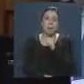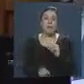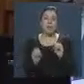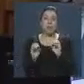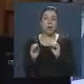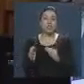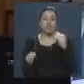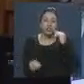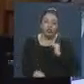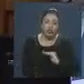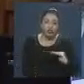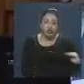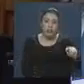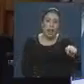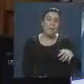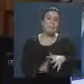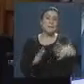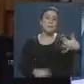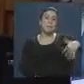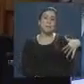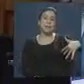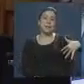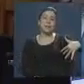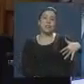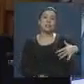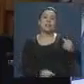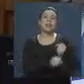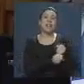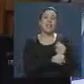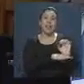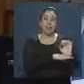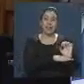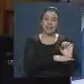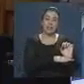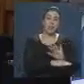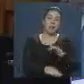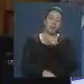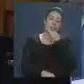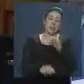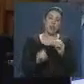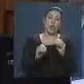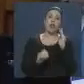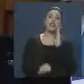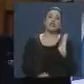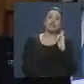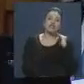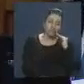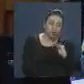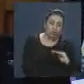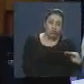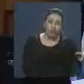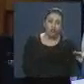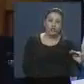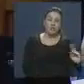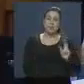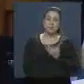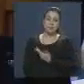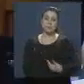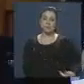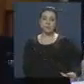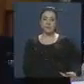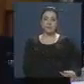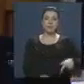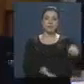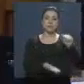educación inicial, que ahí es más importante la intervención del Estado. Hablaban de la educación parvularia. Señor presidente,